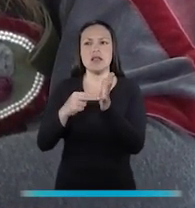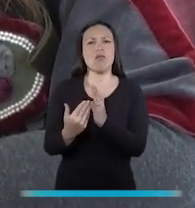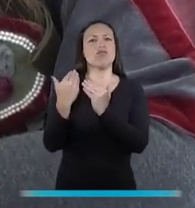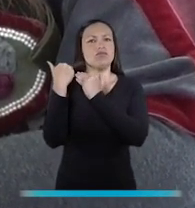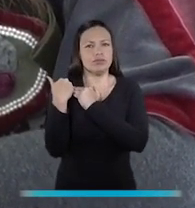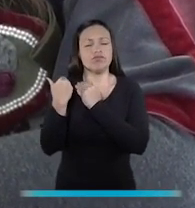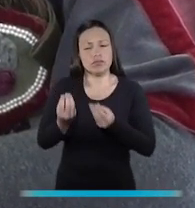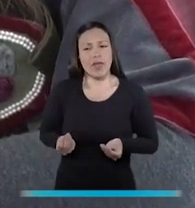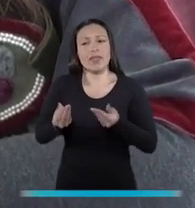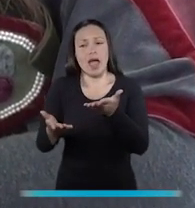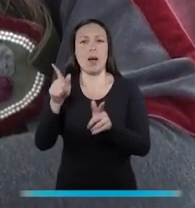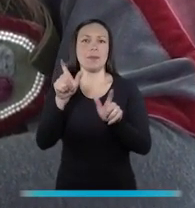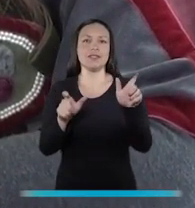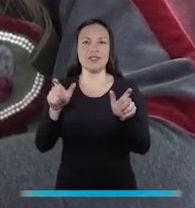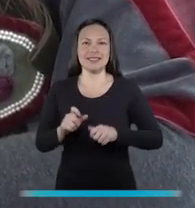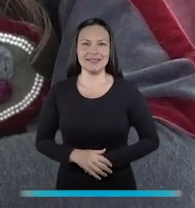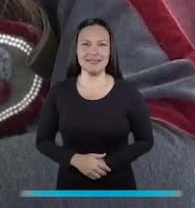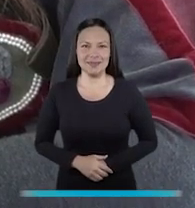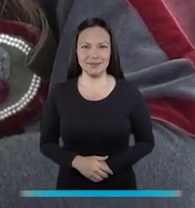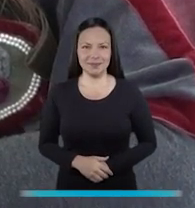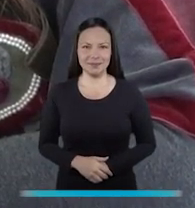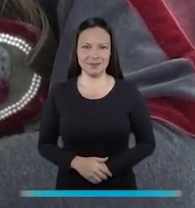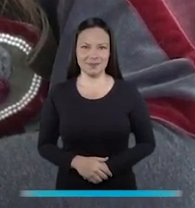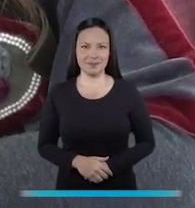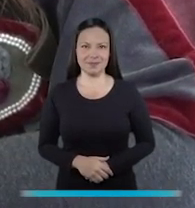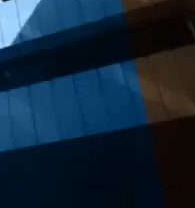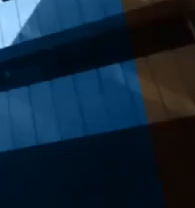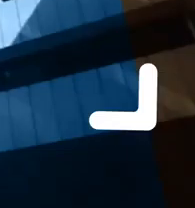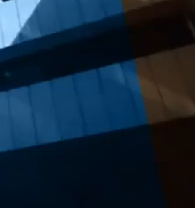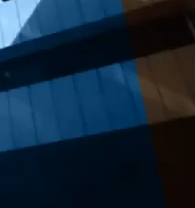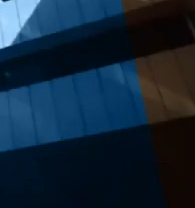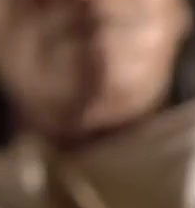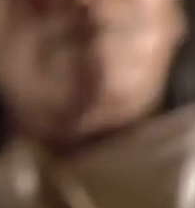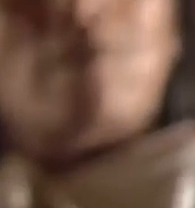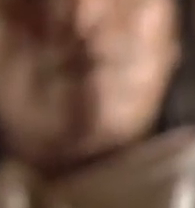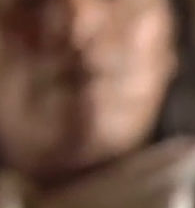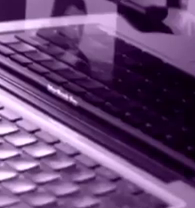oír a los ciudadanos, ser representante de todos y ser la voz de cada uno de ellos.